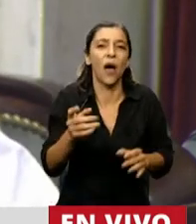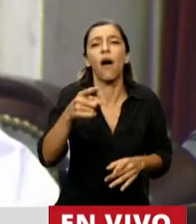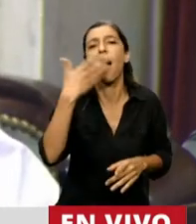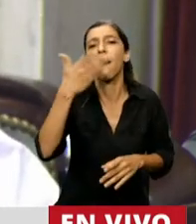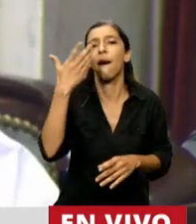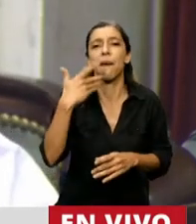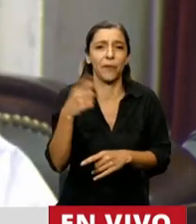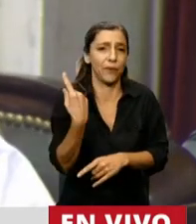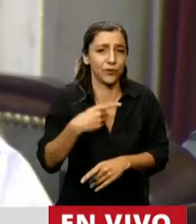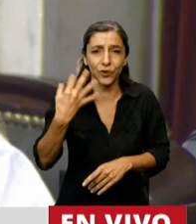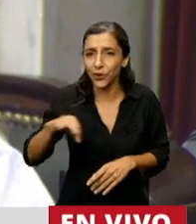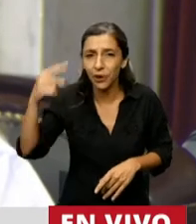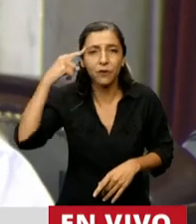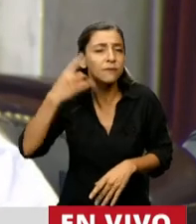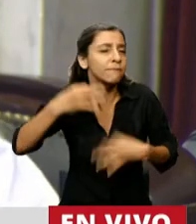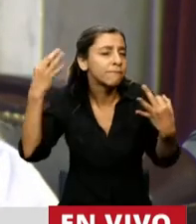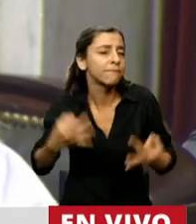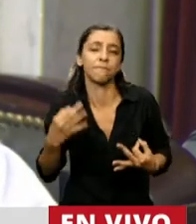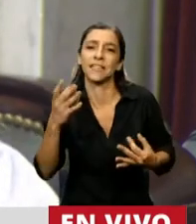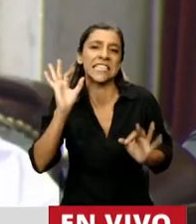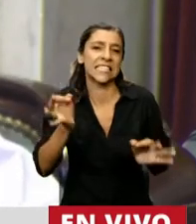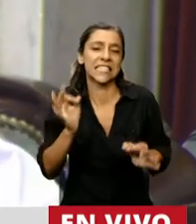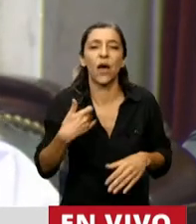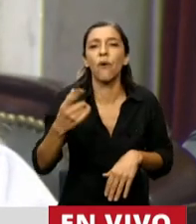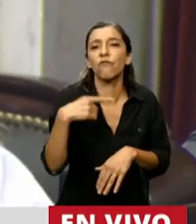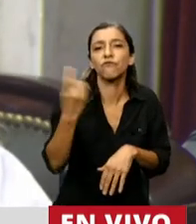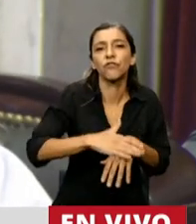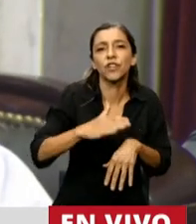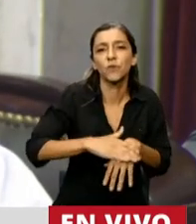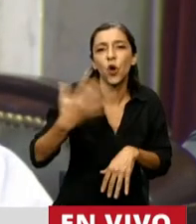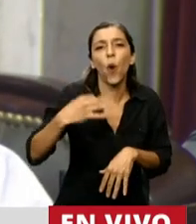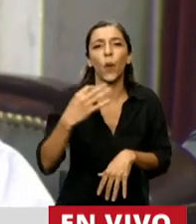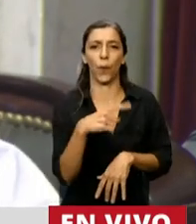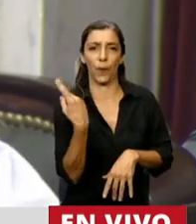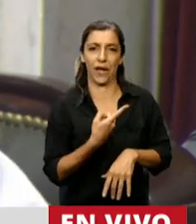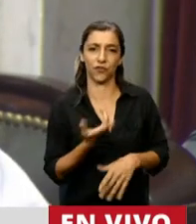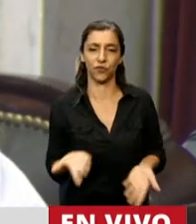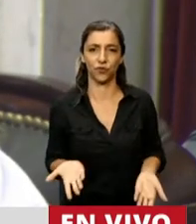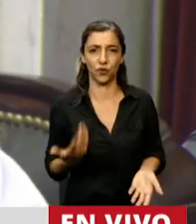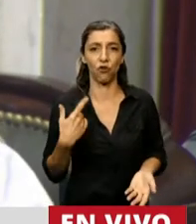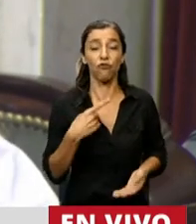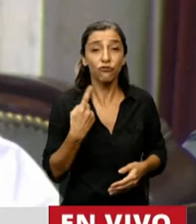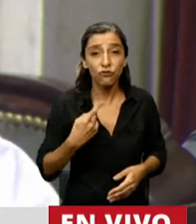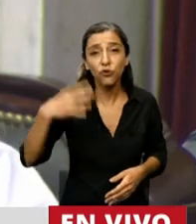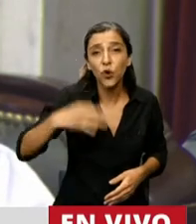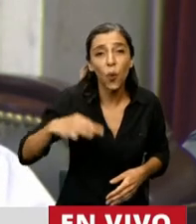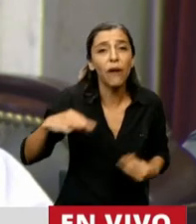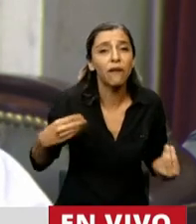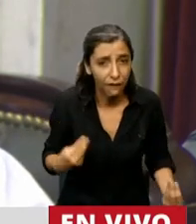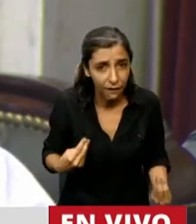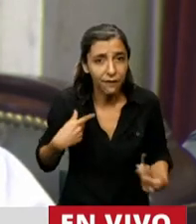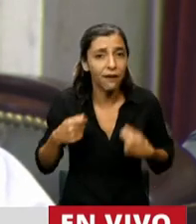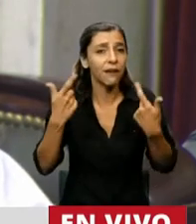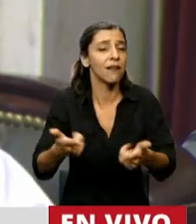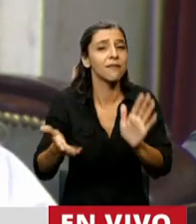que ser coherentes y conscientes de cuáles son nuestras obligaciones como legisladores. Nuestra obligación es la de darle contenido